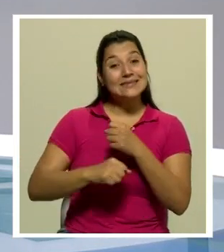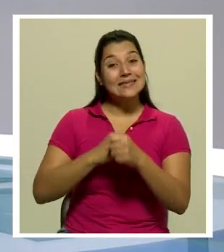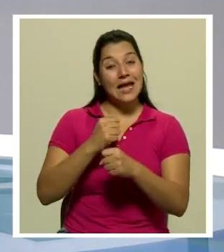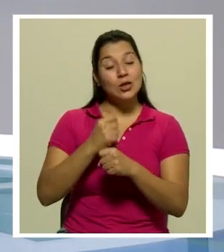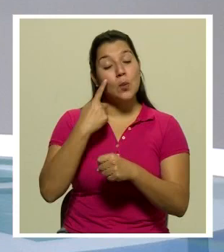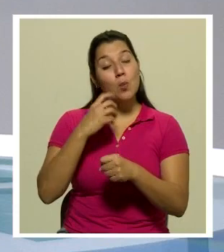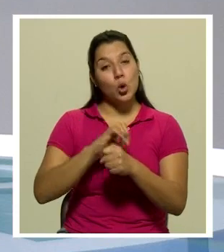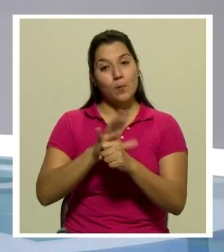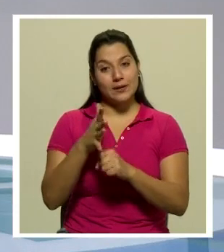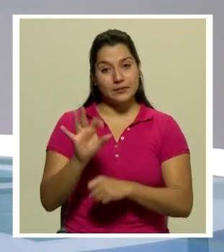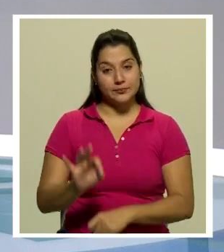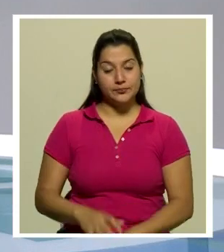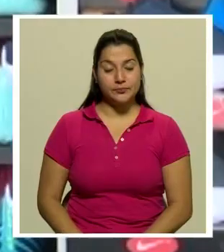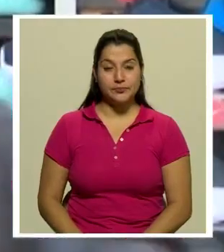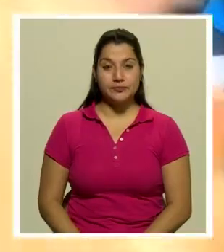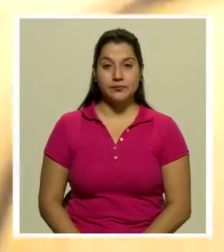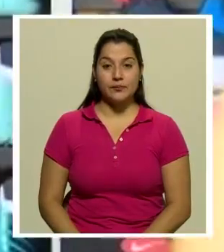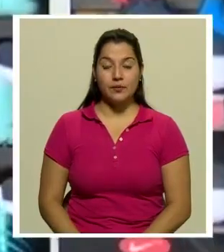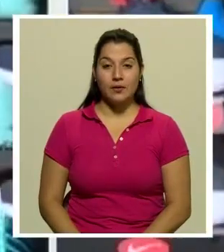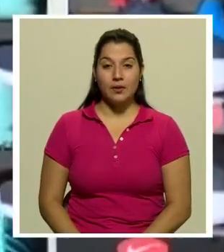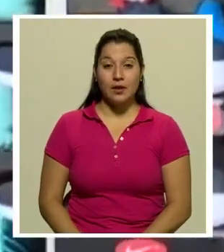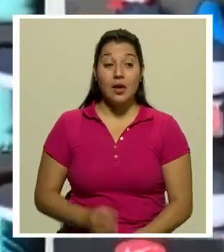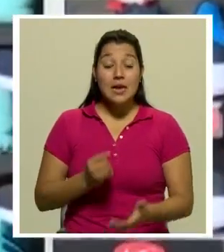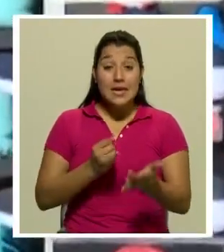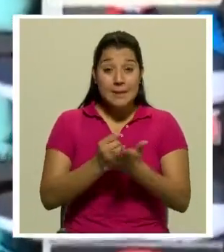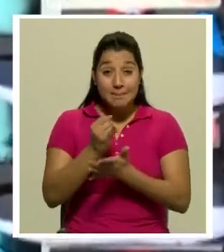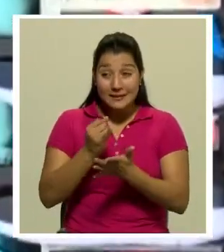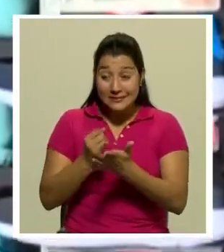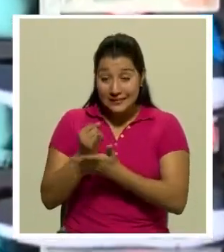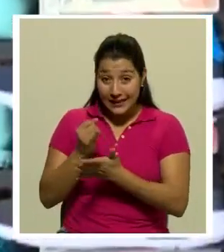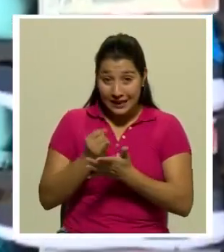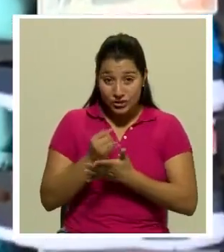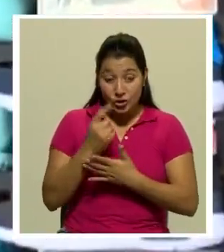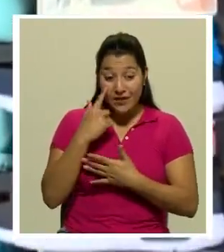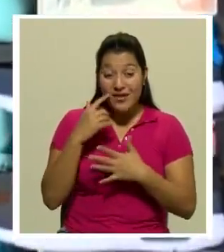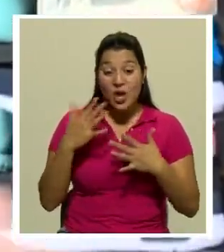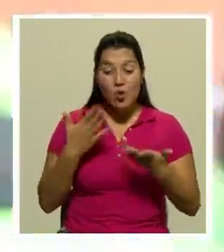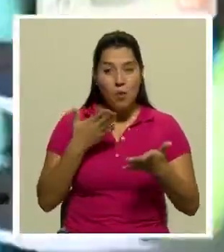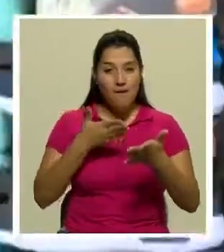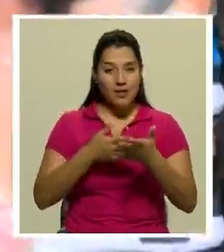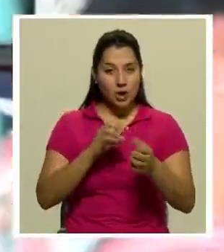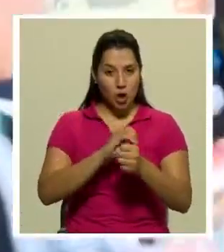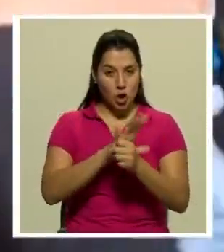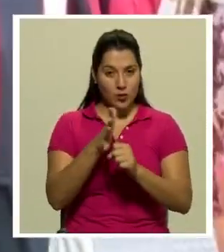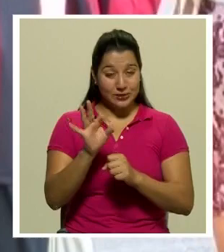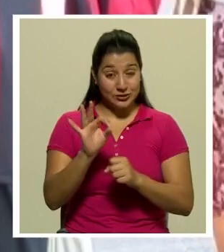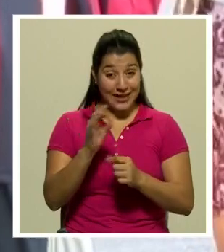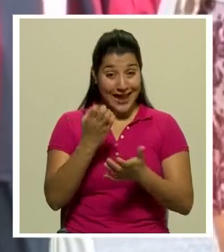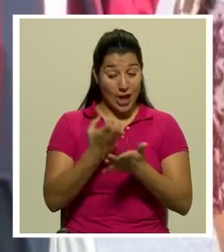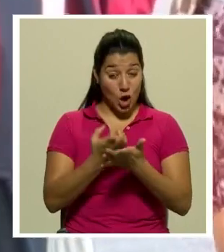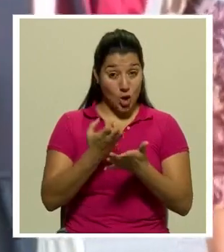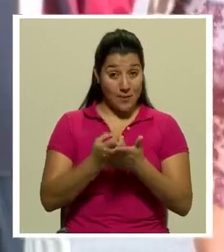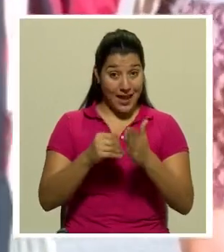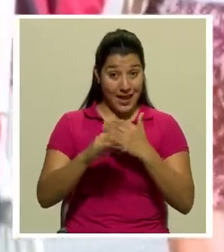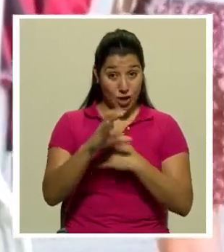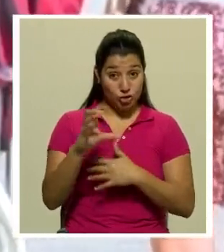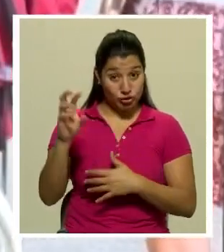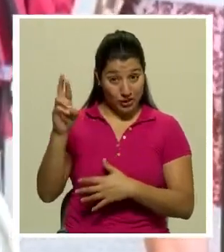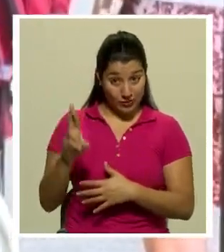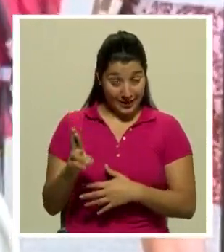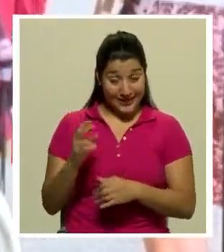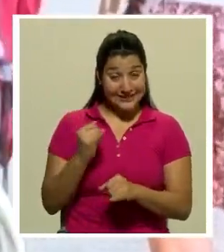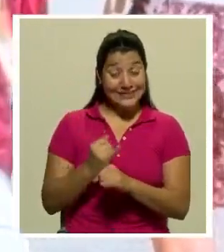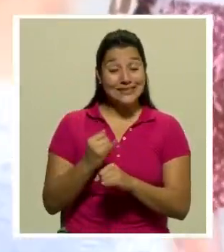pandemia. En el estudio Estimación de los efectos de COVID-19 sobre la economía costarricense, el Instituto